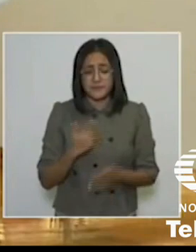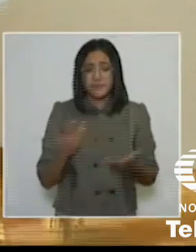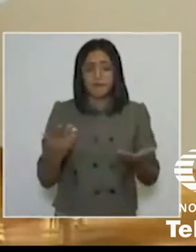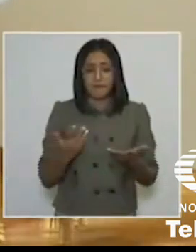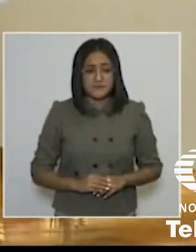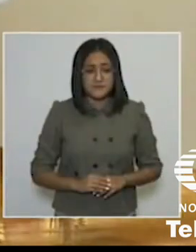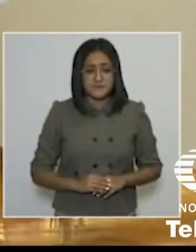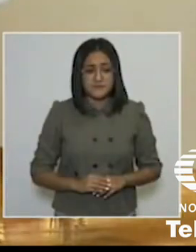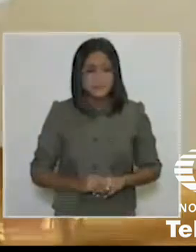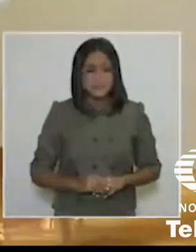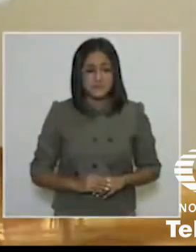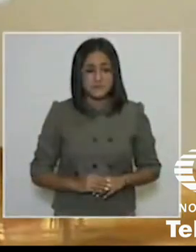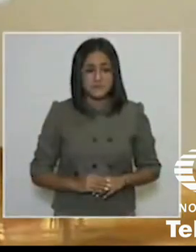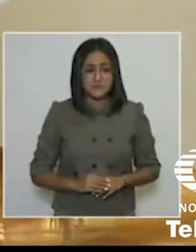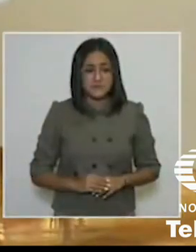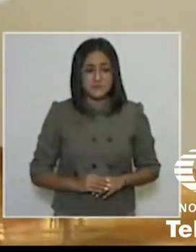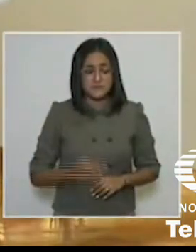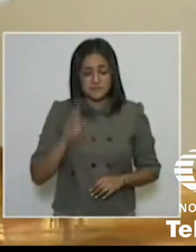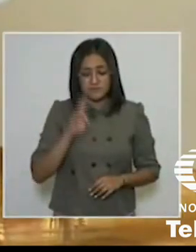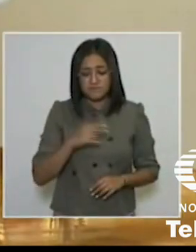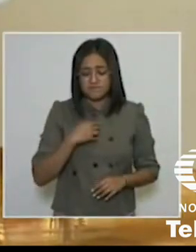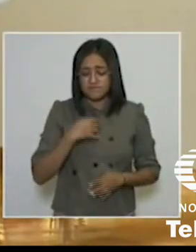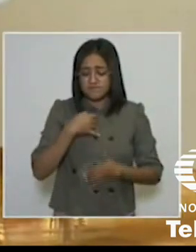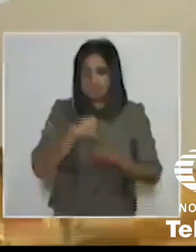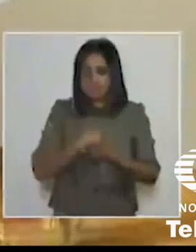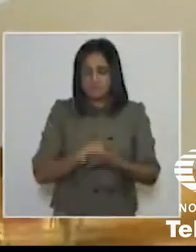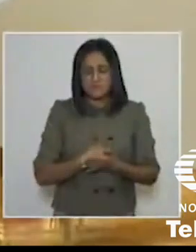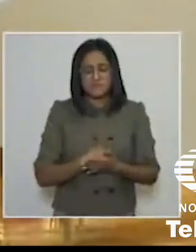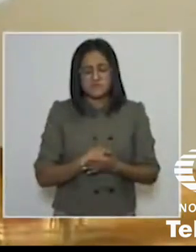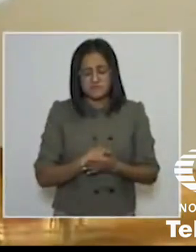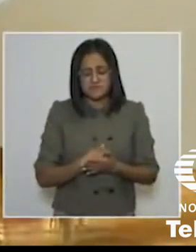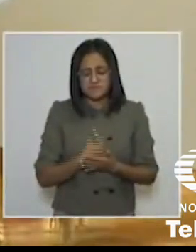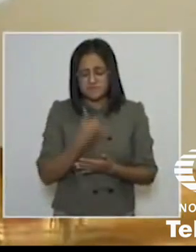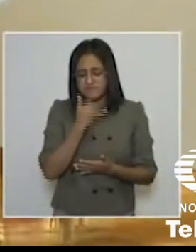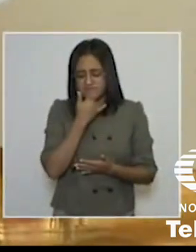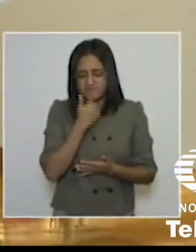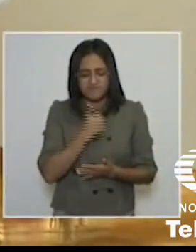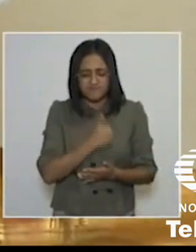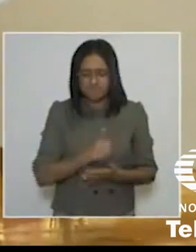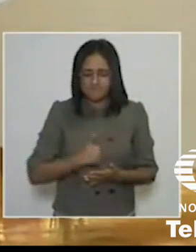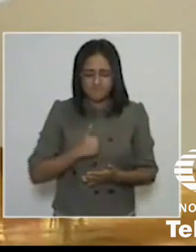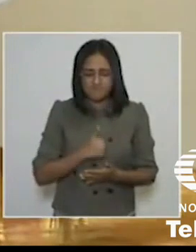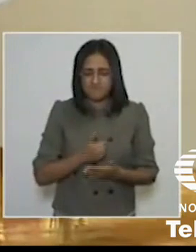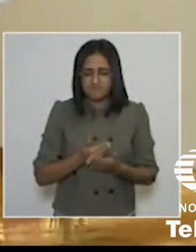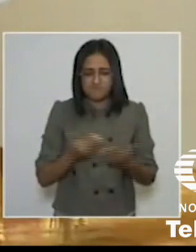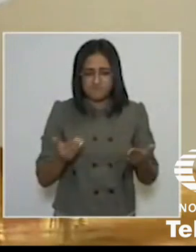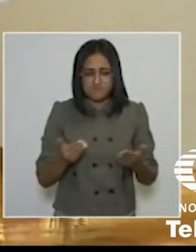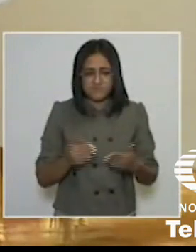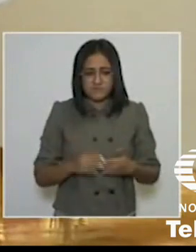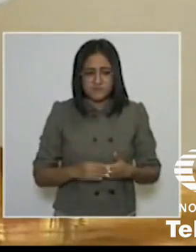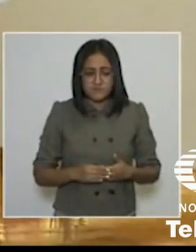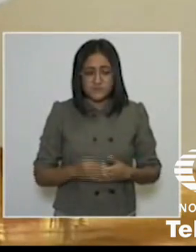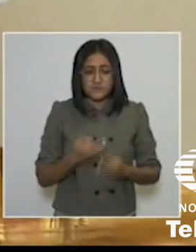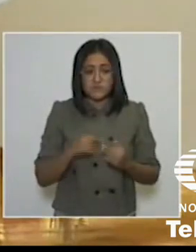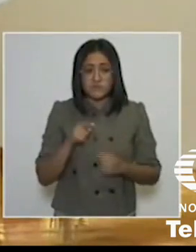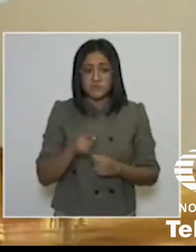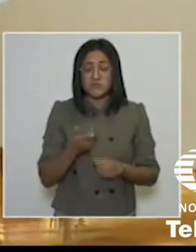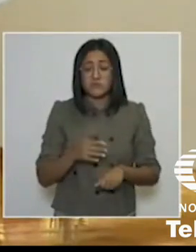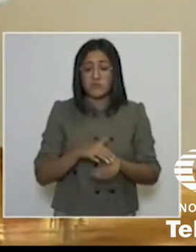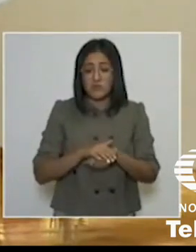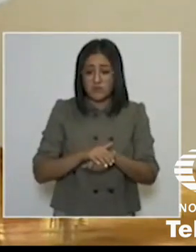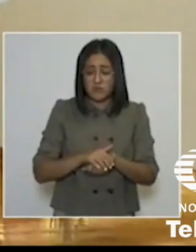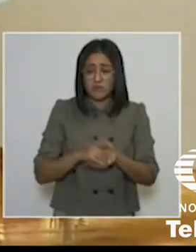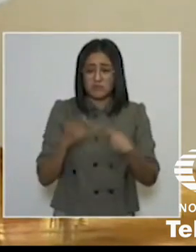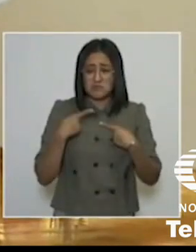esta naturaleza. Expreso mi profundo dolor a los familiares, a los vecinos, a los